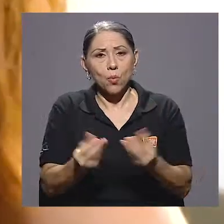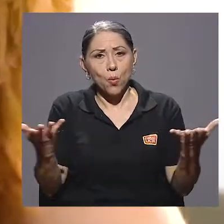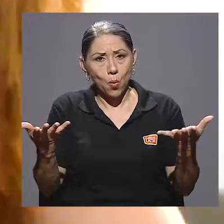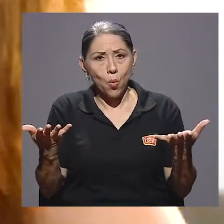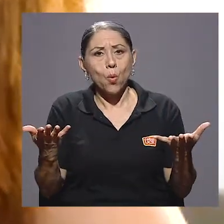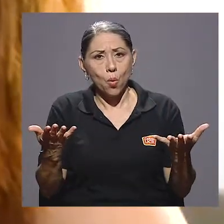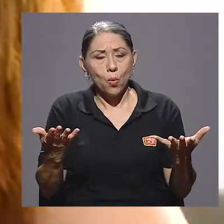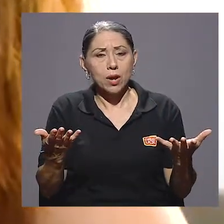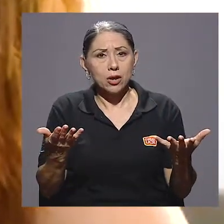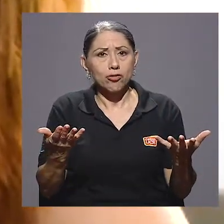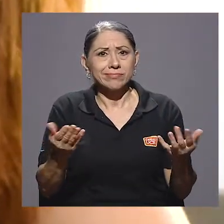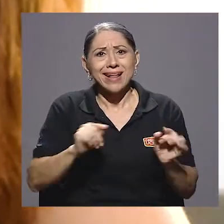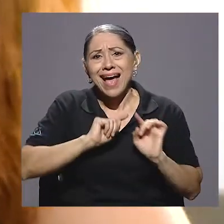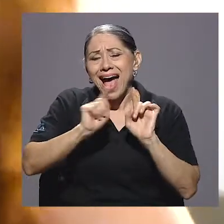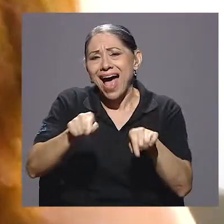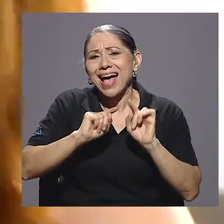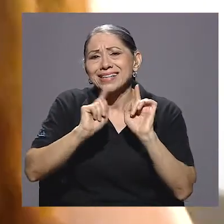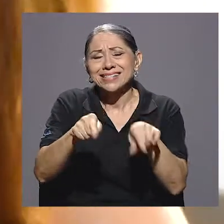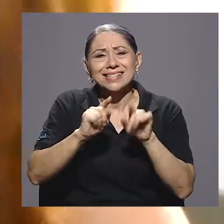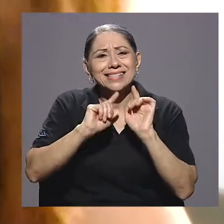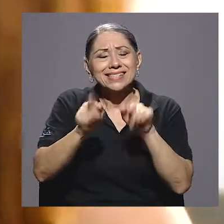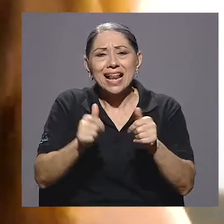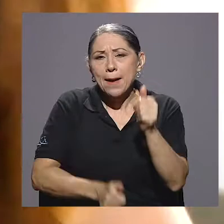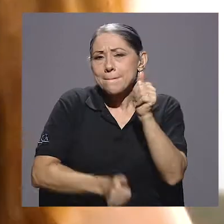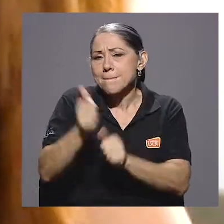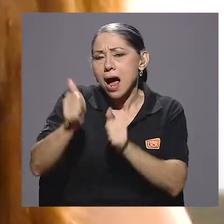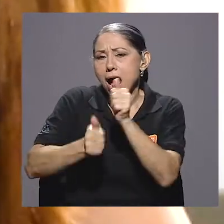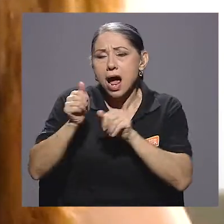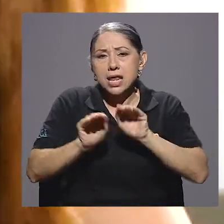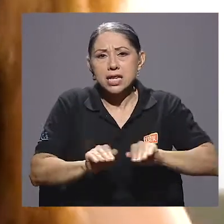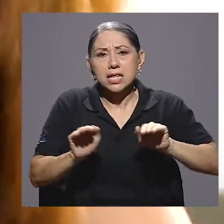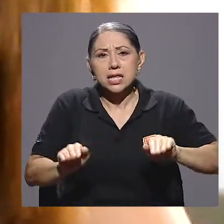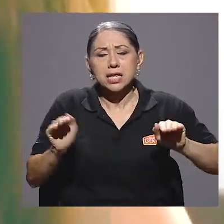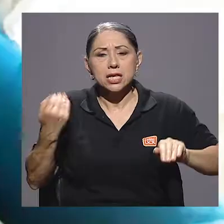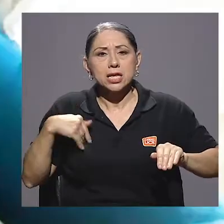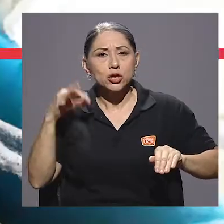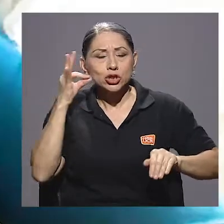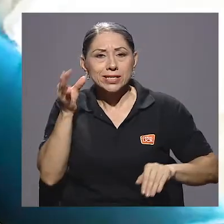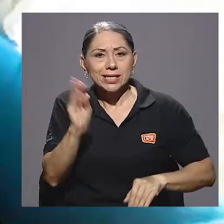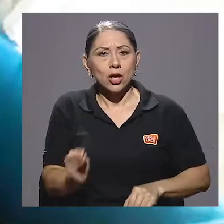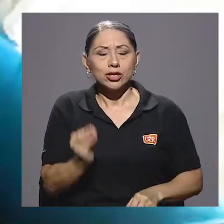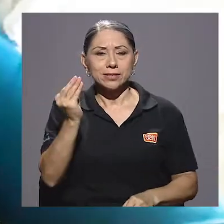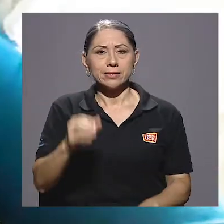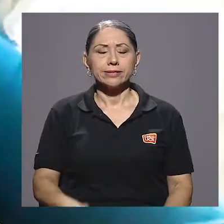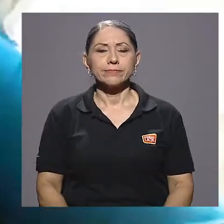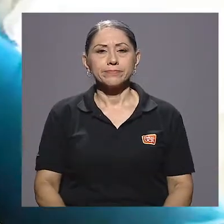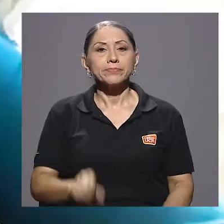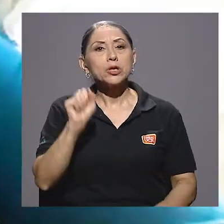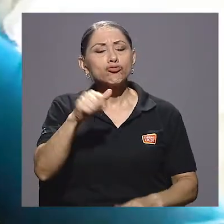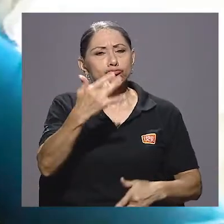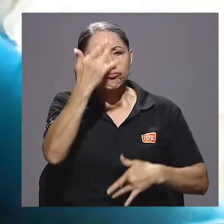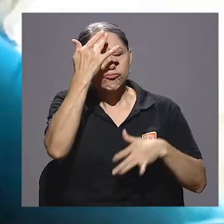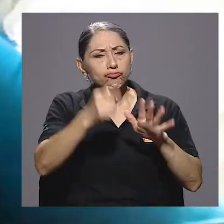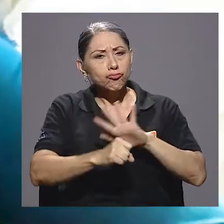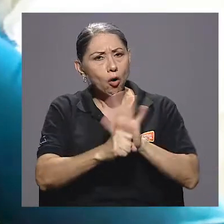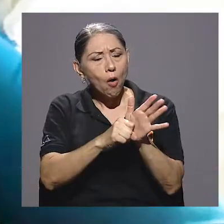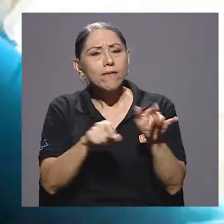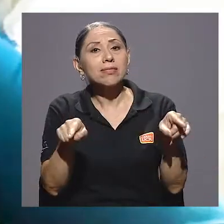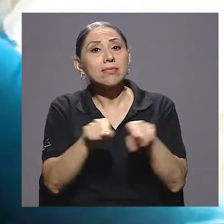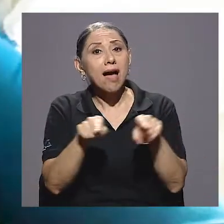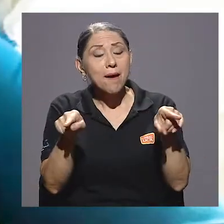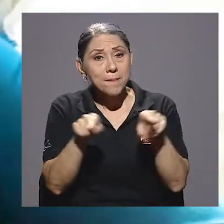público asiste la mayor parte de nuestros niños, niñas y adolescentes. Desde luego que el COVID también encuentra al